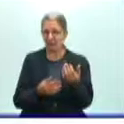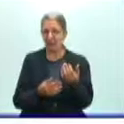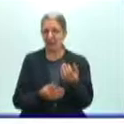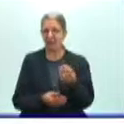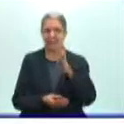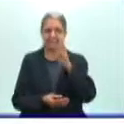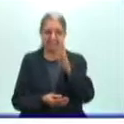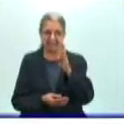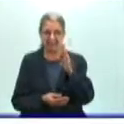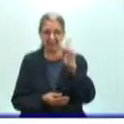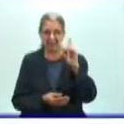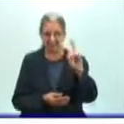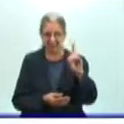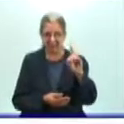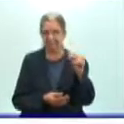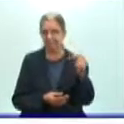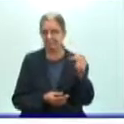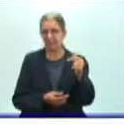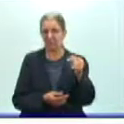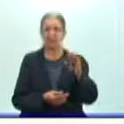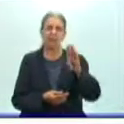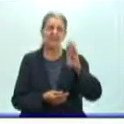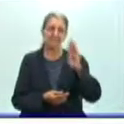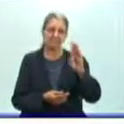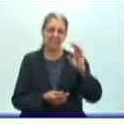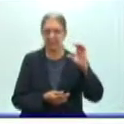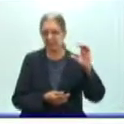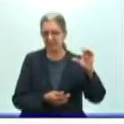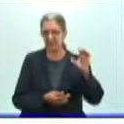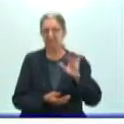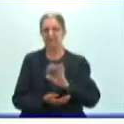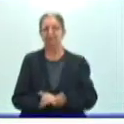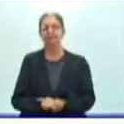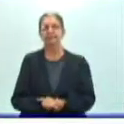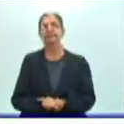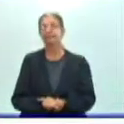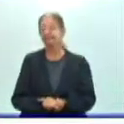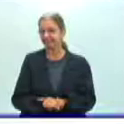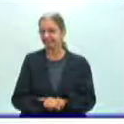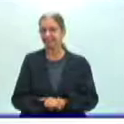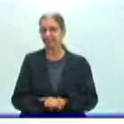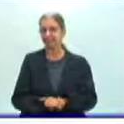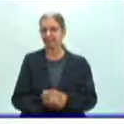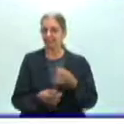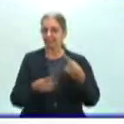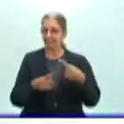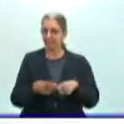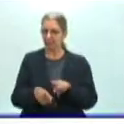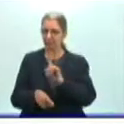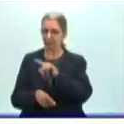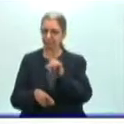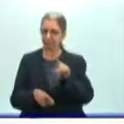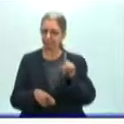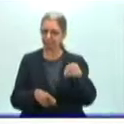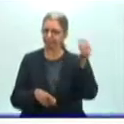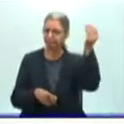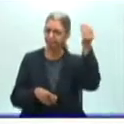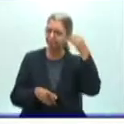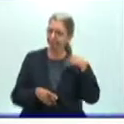arco BD menos el arco BC. Pero ustedes conocen